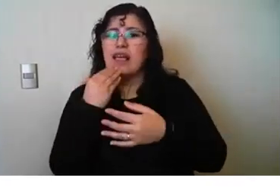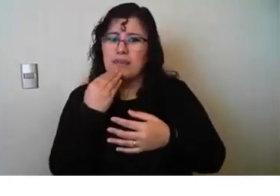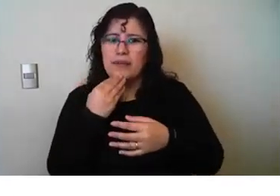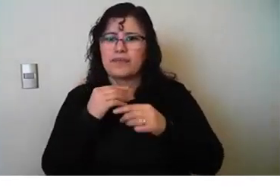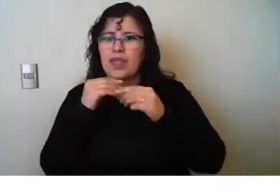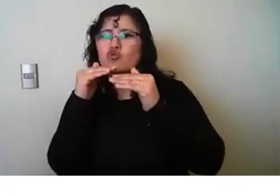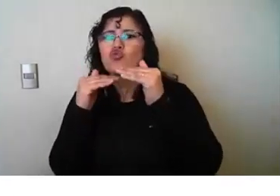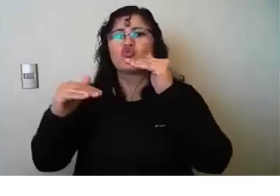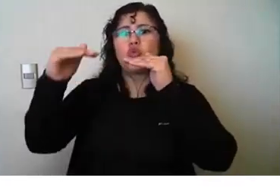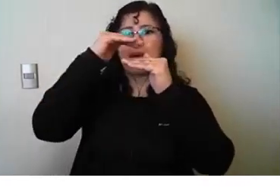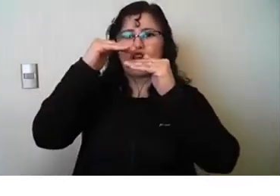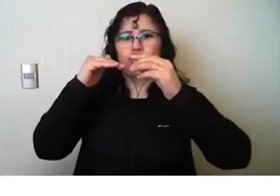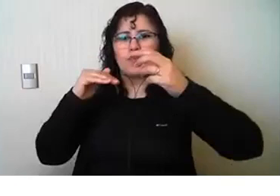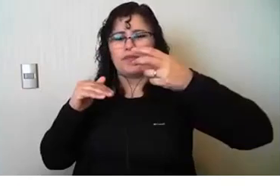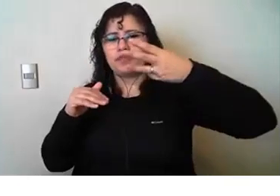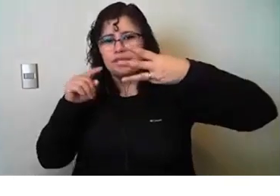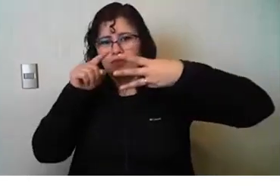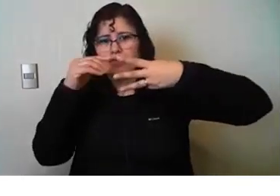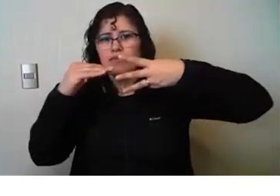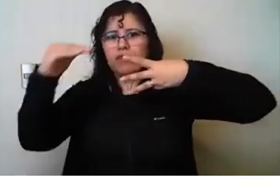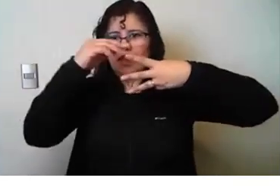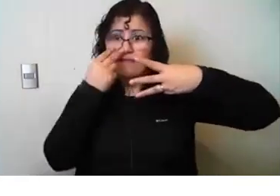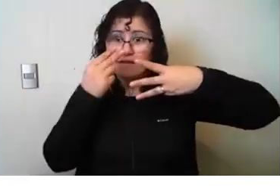¿cierto? La